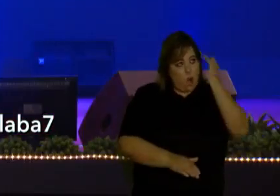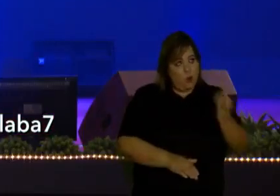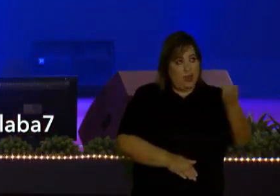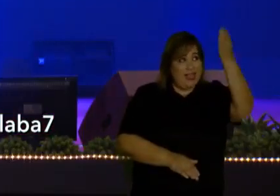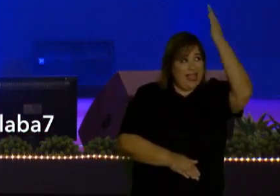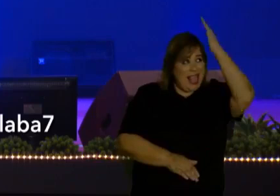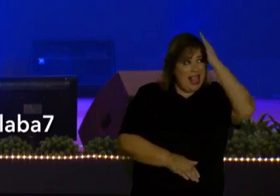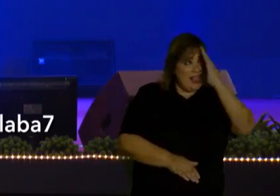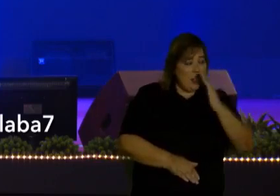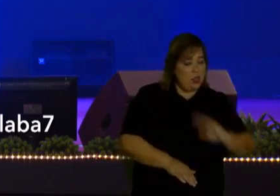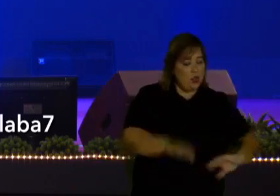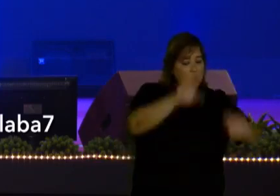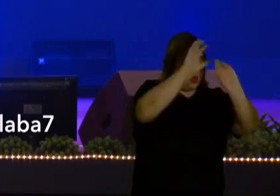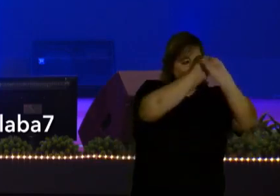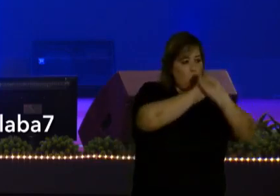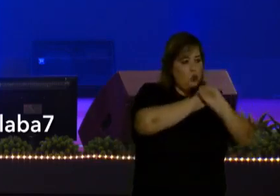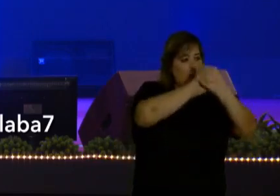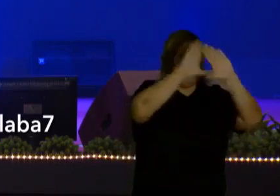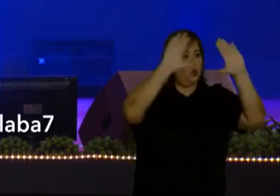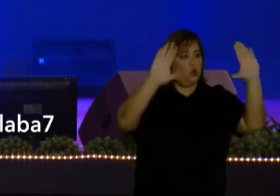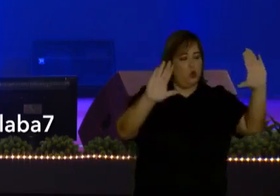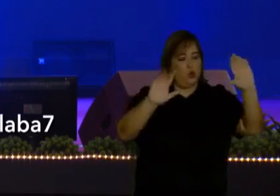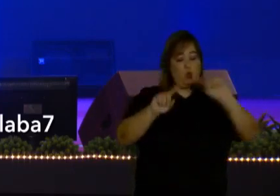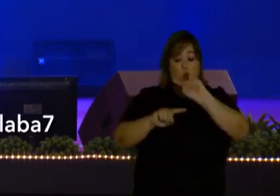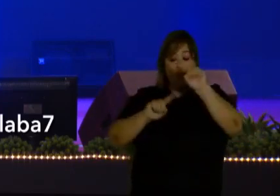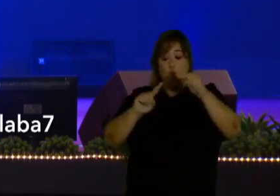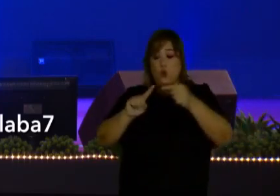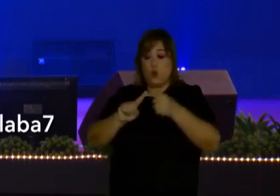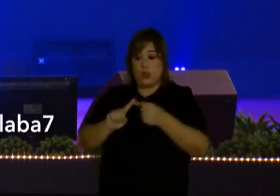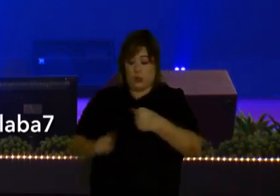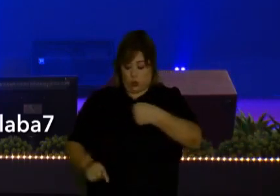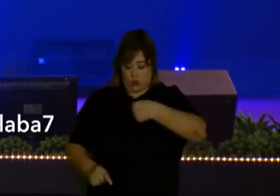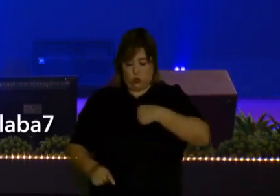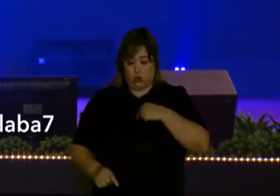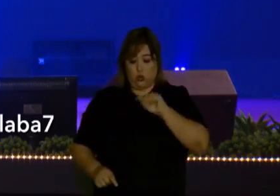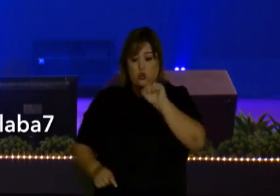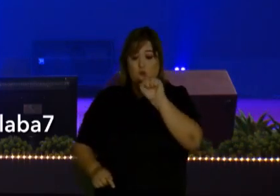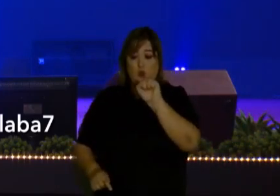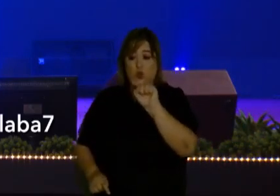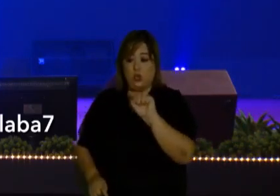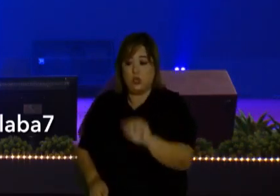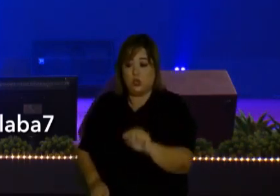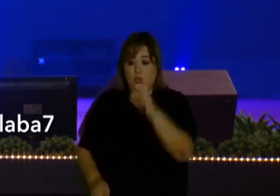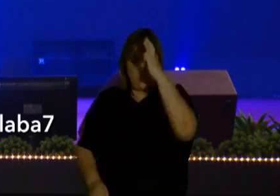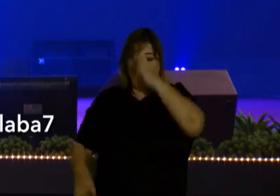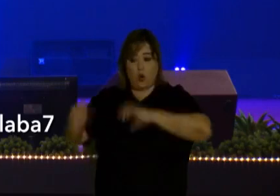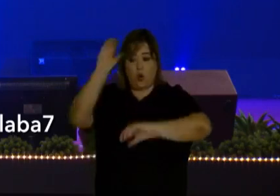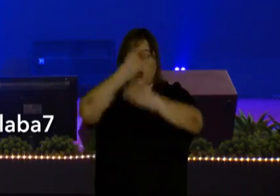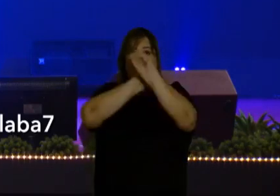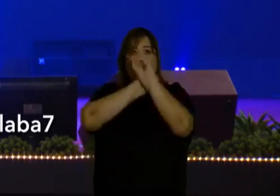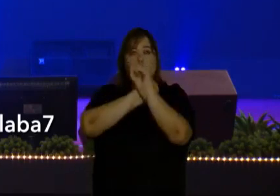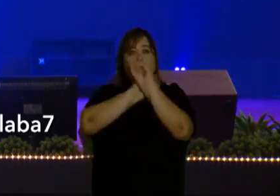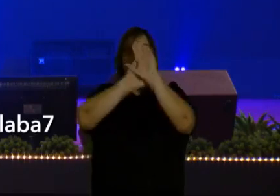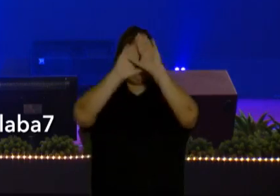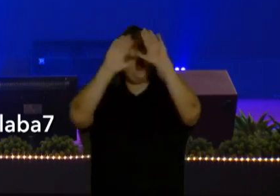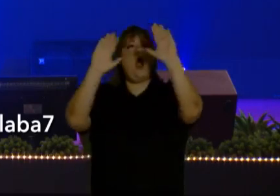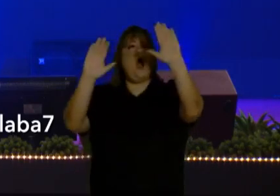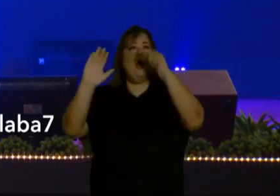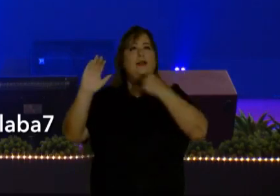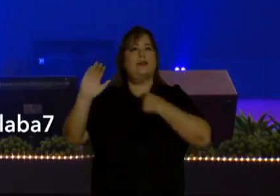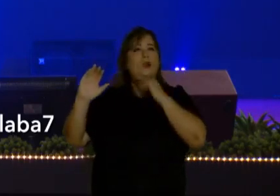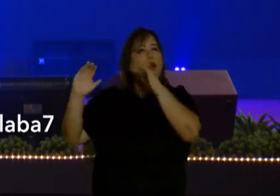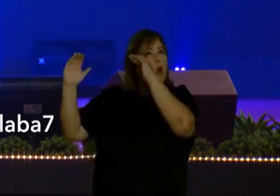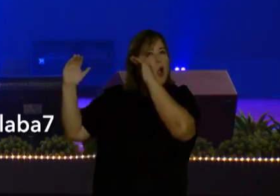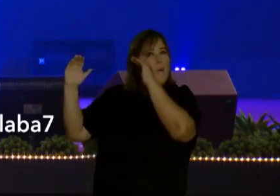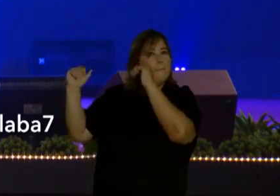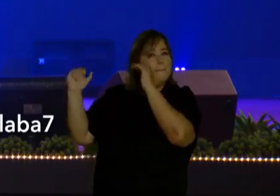revelar, porque lo que se te revela cuando tú lo haces, tú vas a tener expectativa en lo que tú haces cuando la revelación está presente. Y